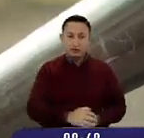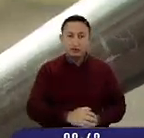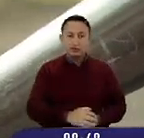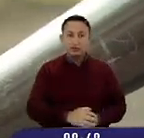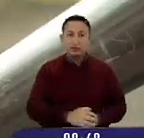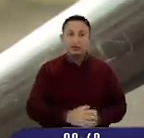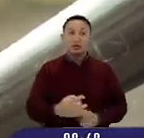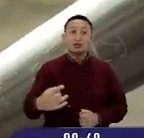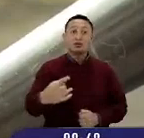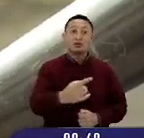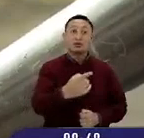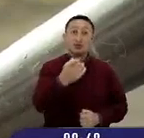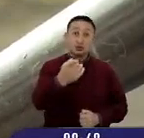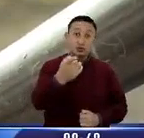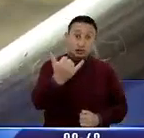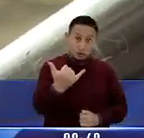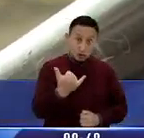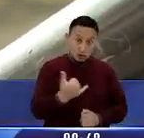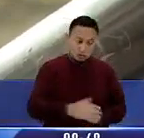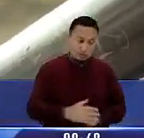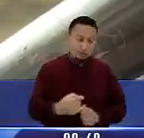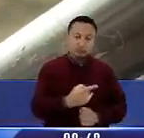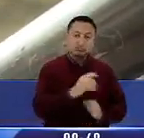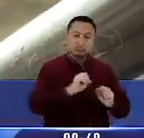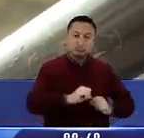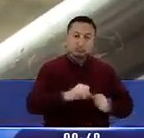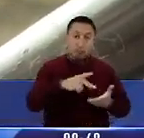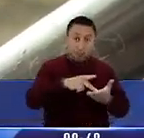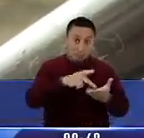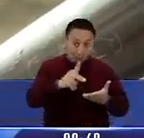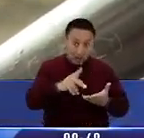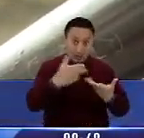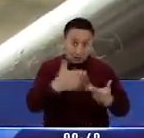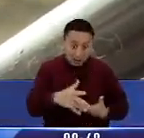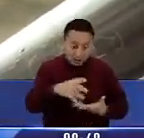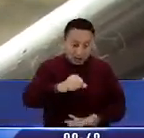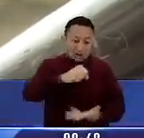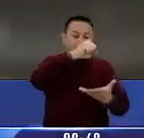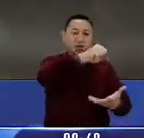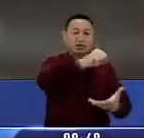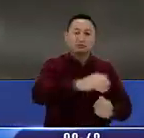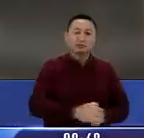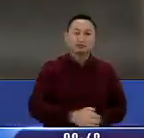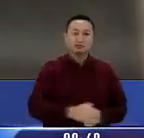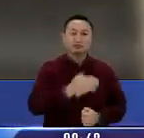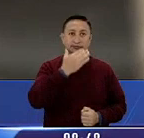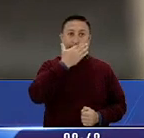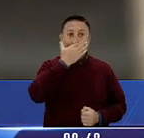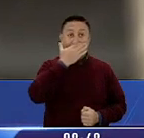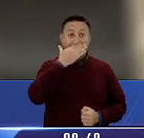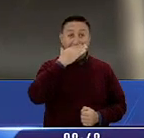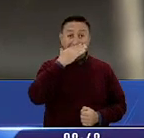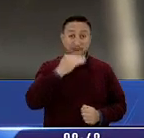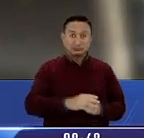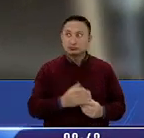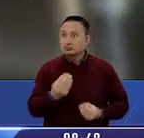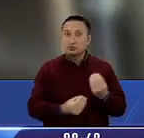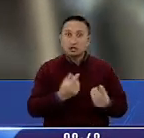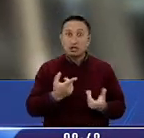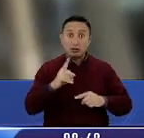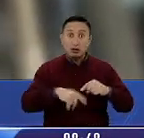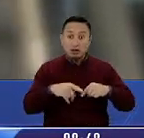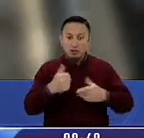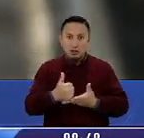lo que pasa es que tiene que usted a acceder a eso y todo para entregarle las maletas. Desesperado por no perder el encargo de su